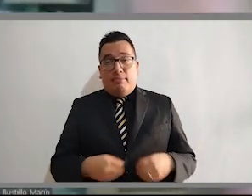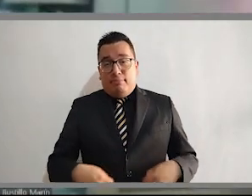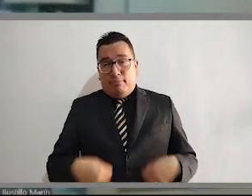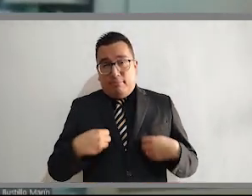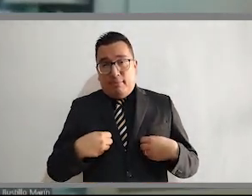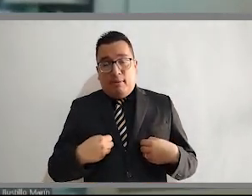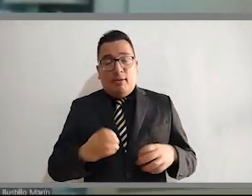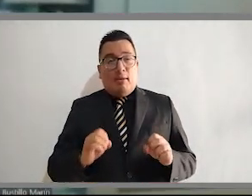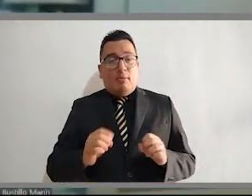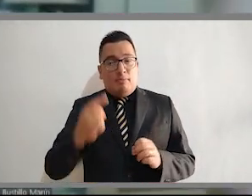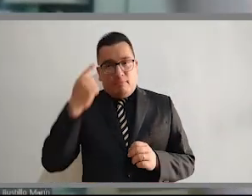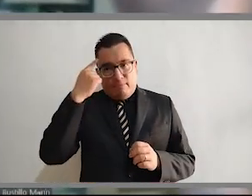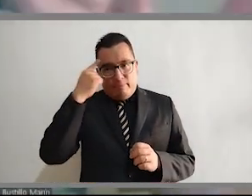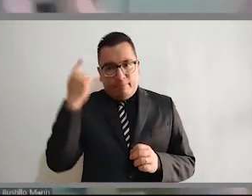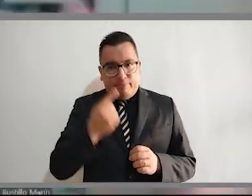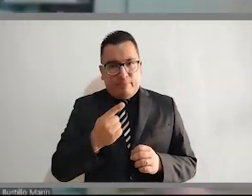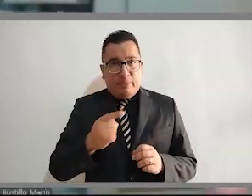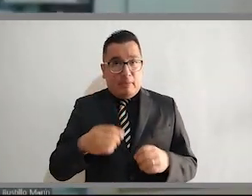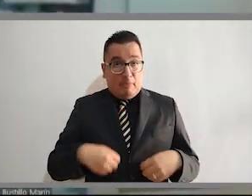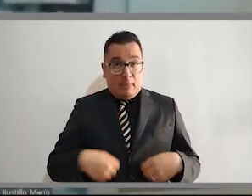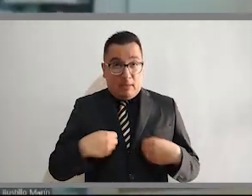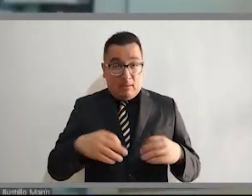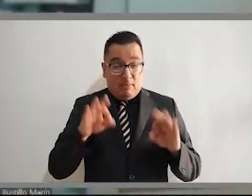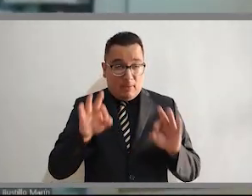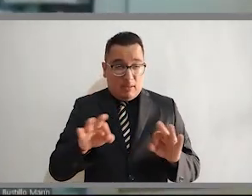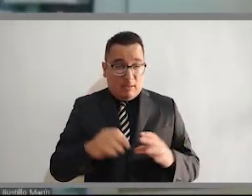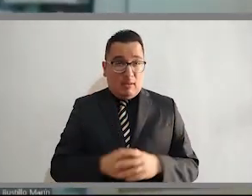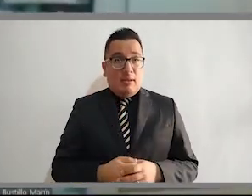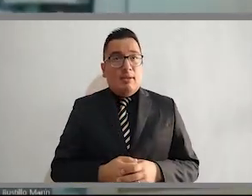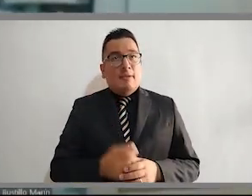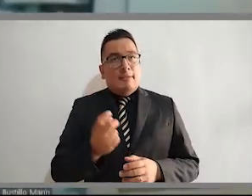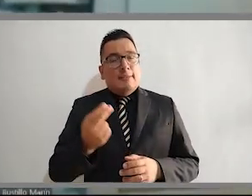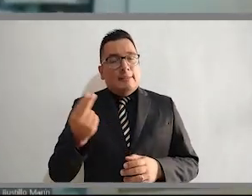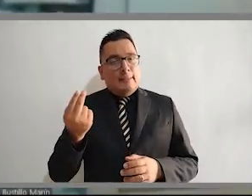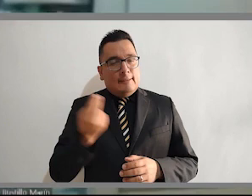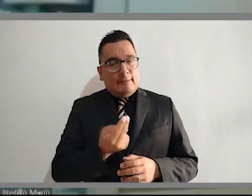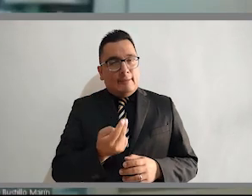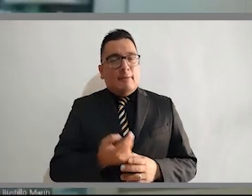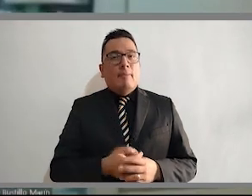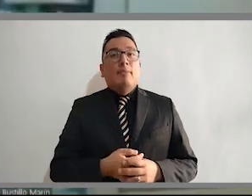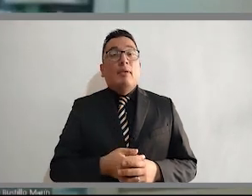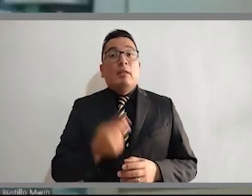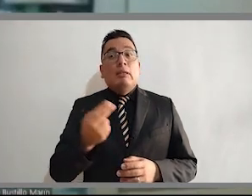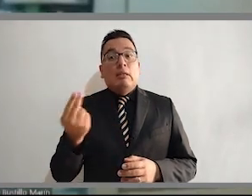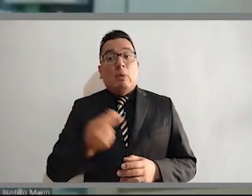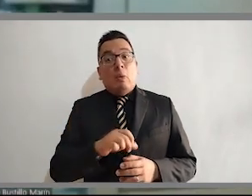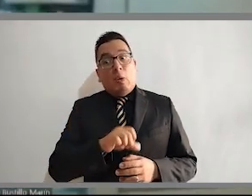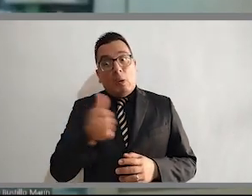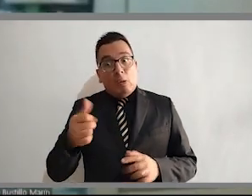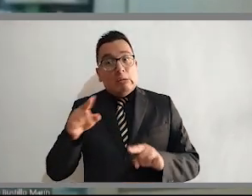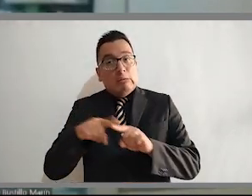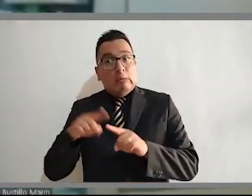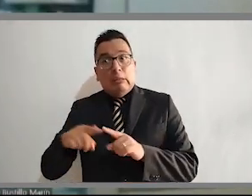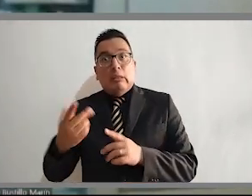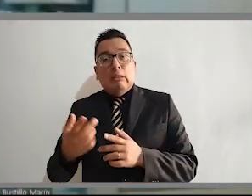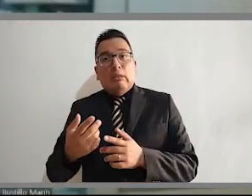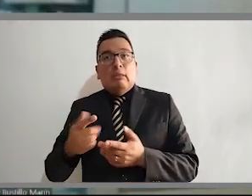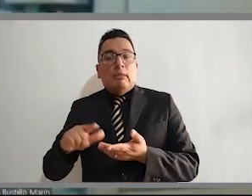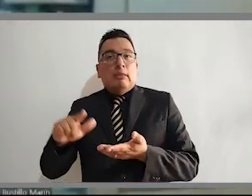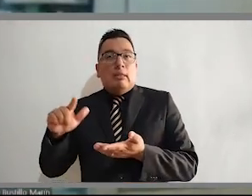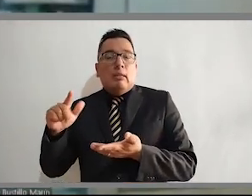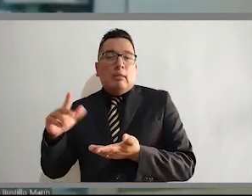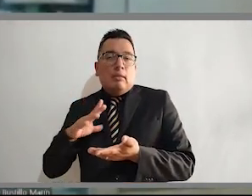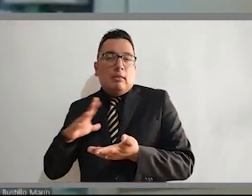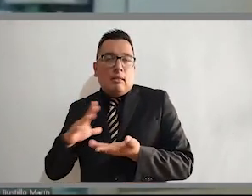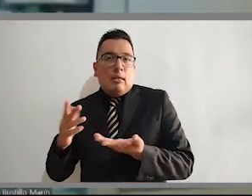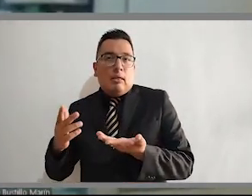vida, todos estos derechos en su conjunto hacen que se pueda utilizar otros elementos para la protección de las personas y en